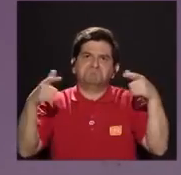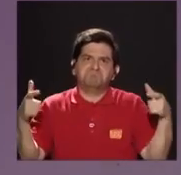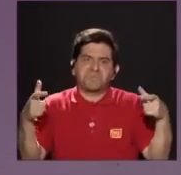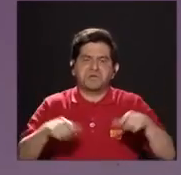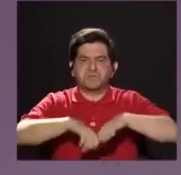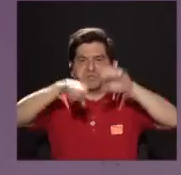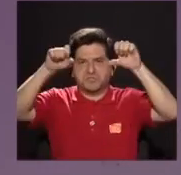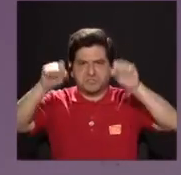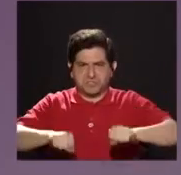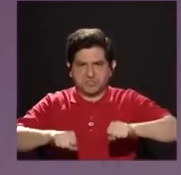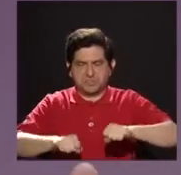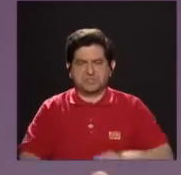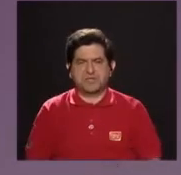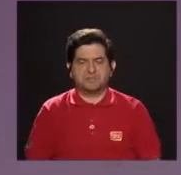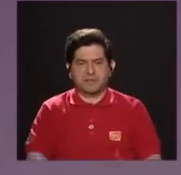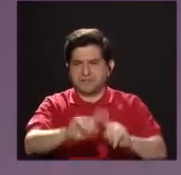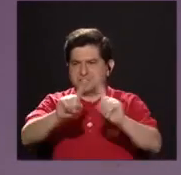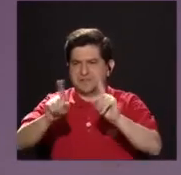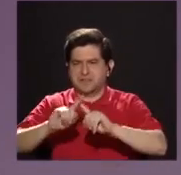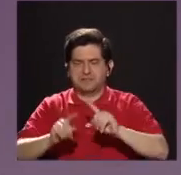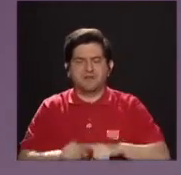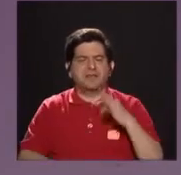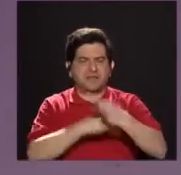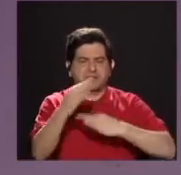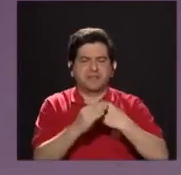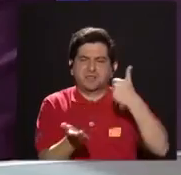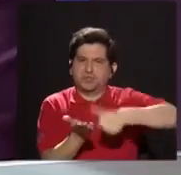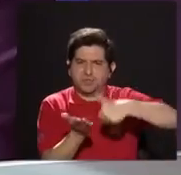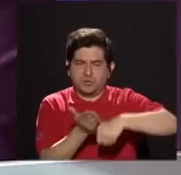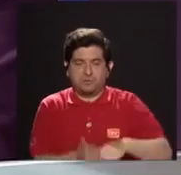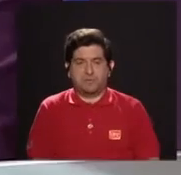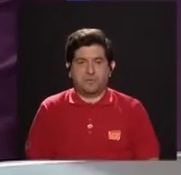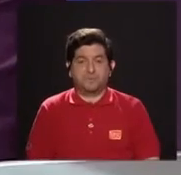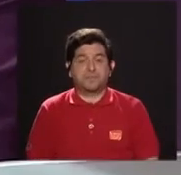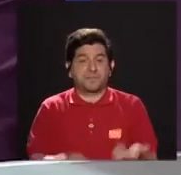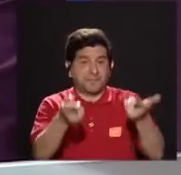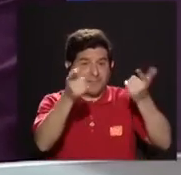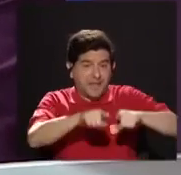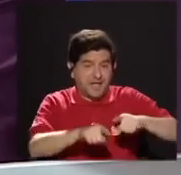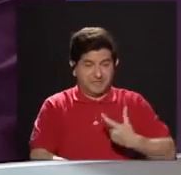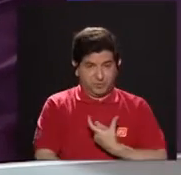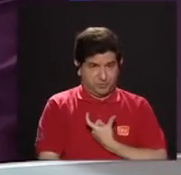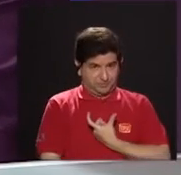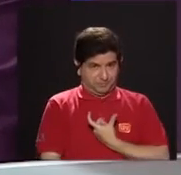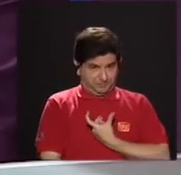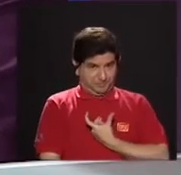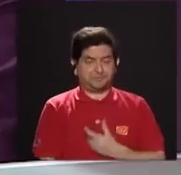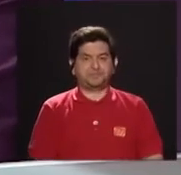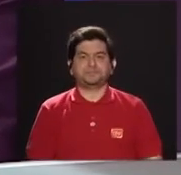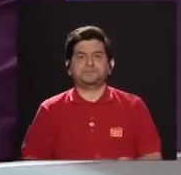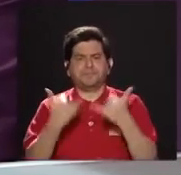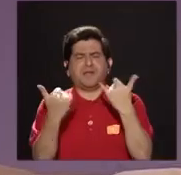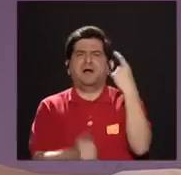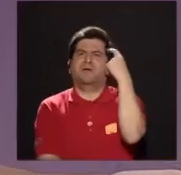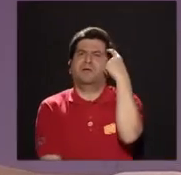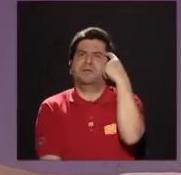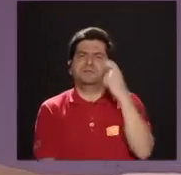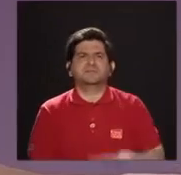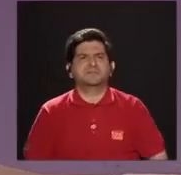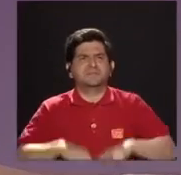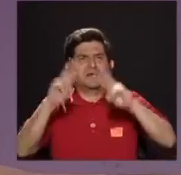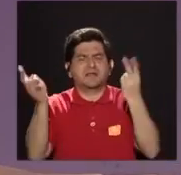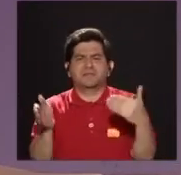los sistemas, de las distintas fórmulas electorales. Tiene que ver con tomar, ¿verdad?, las decisiones. En el caso de las alcaldías, por ejemplo, ahora estaba pensando en el tema